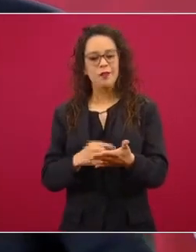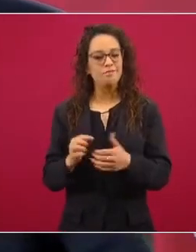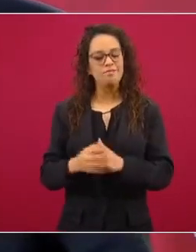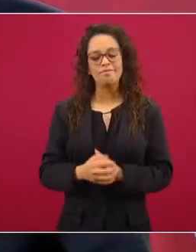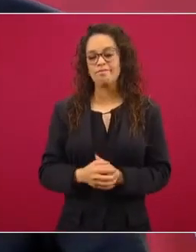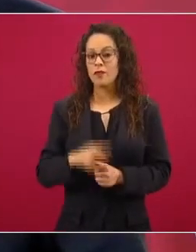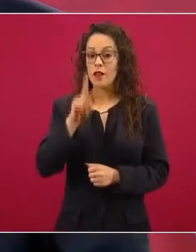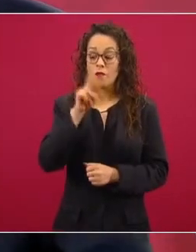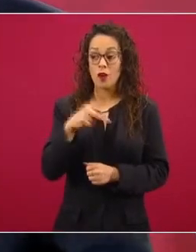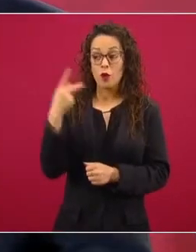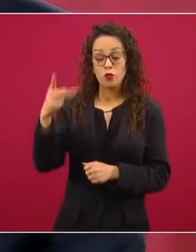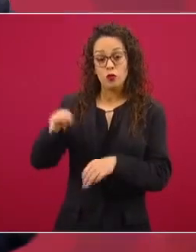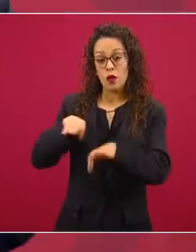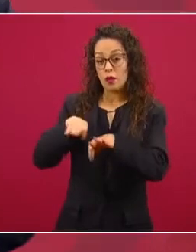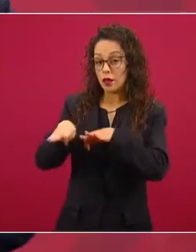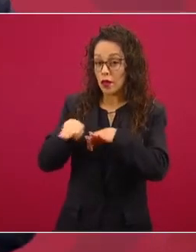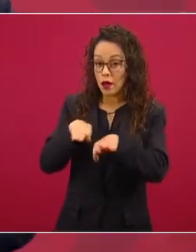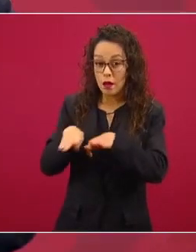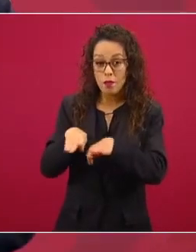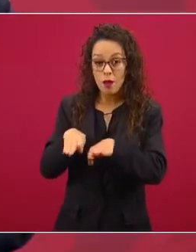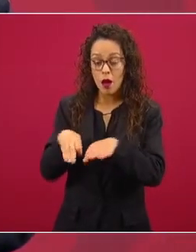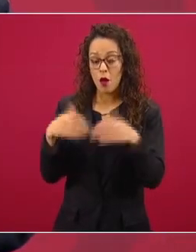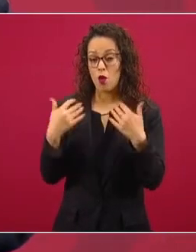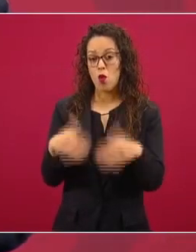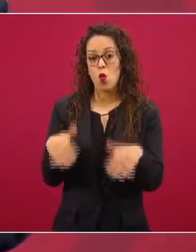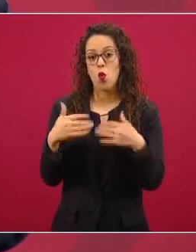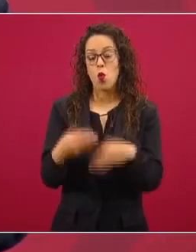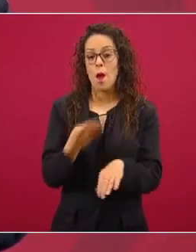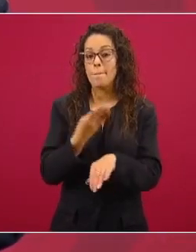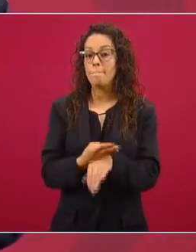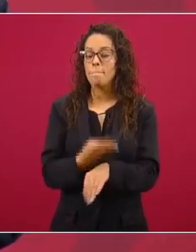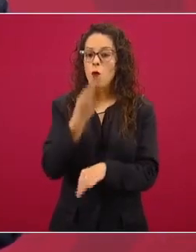función tan importante de